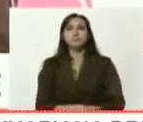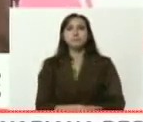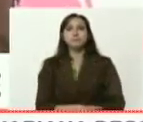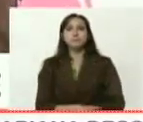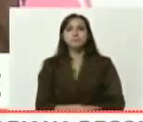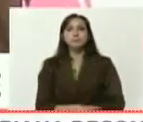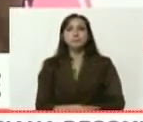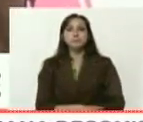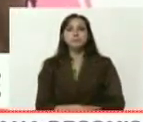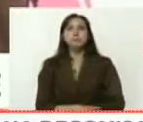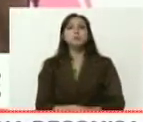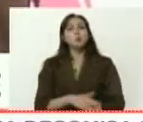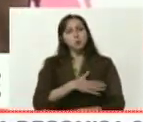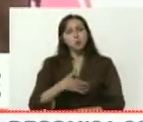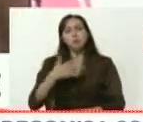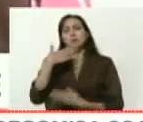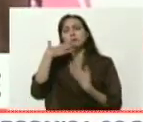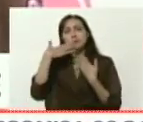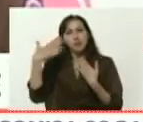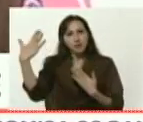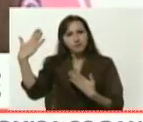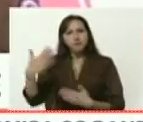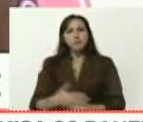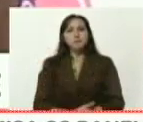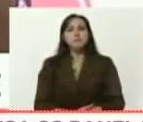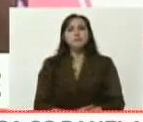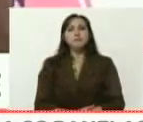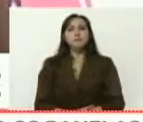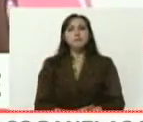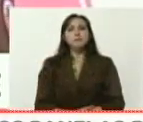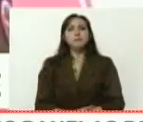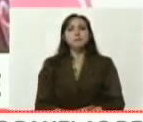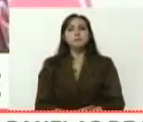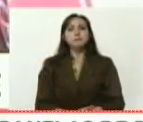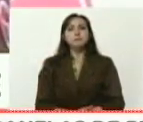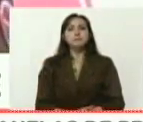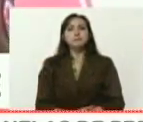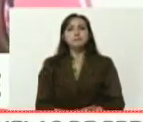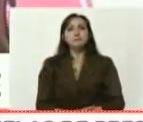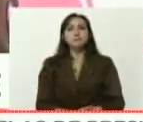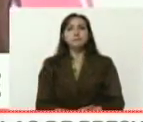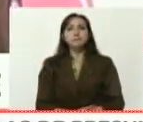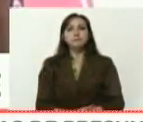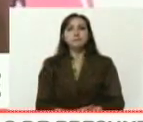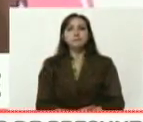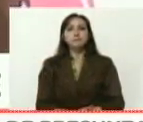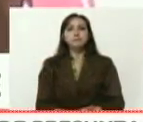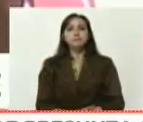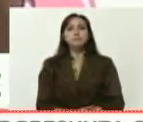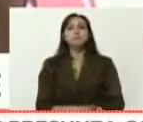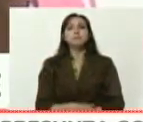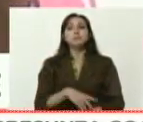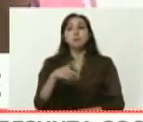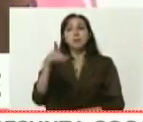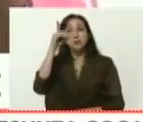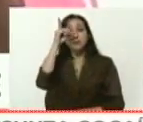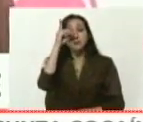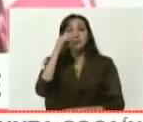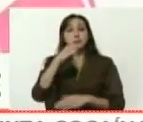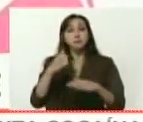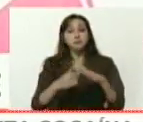Yo quiero darles las gracias a través de usted, mi vicepresidenta, a nuestro